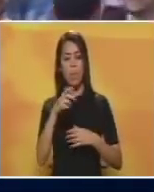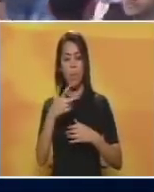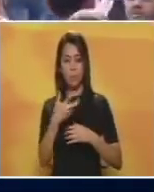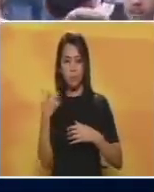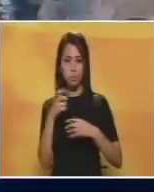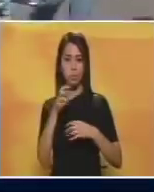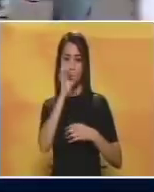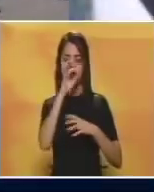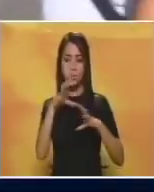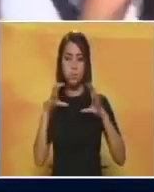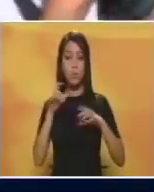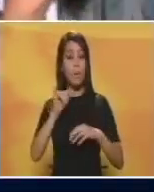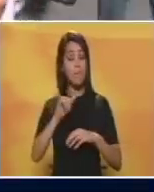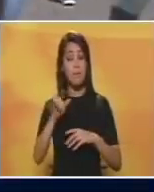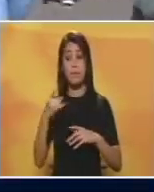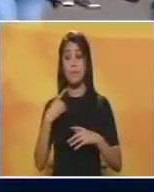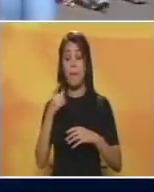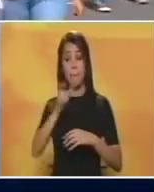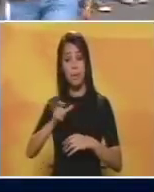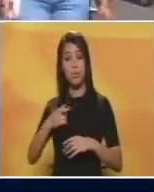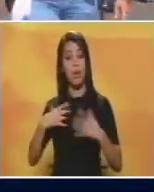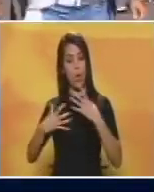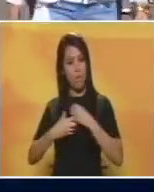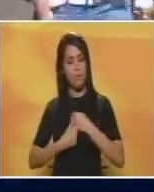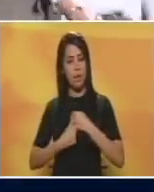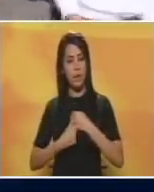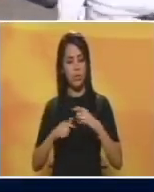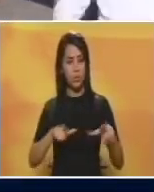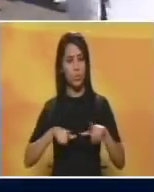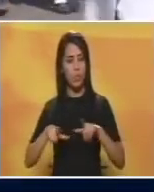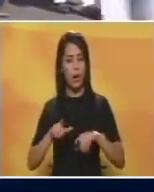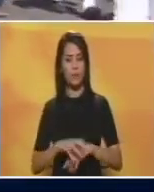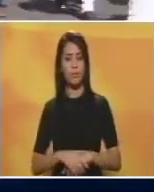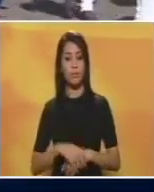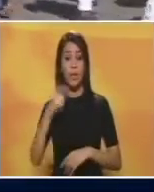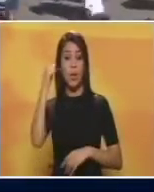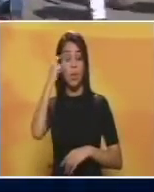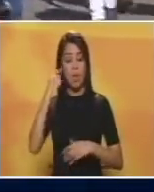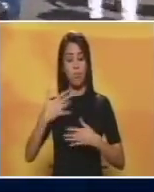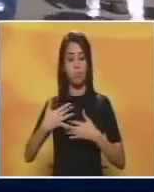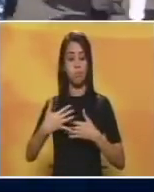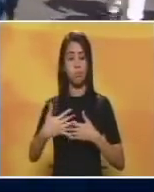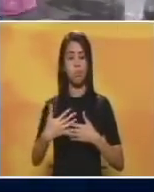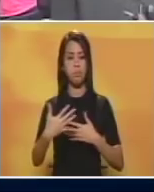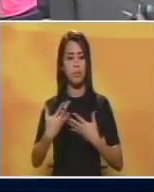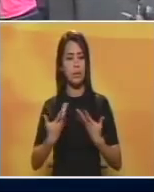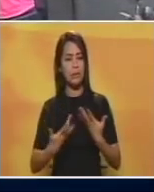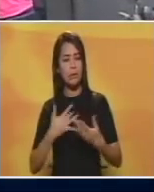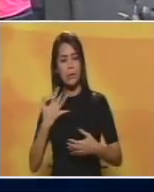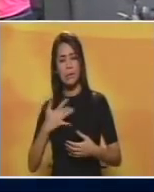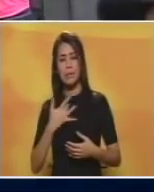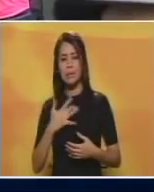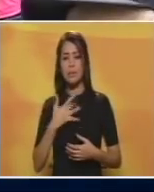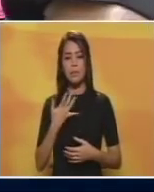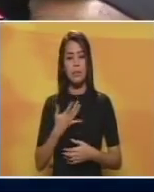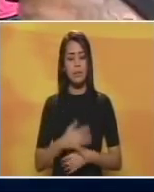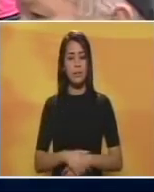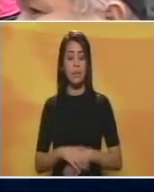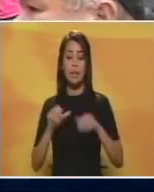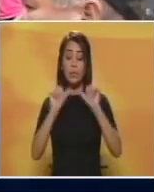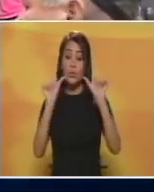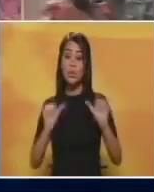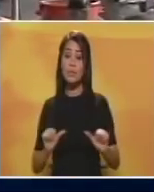misma persona en las que ellas confiaron una vez. A los 2 días de haberse inyectado los biopolímeros comenzaron los síntomas. Su